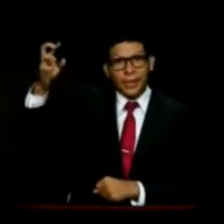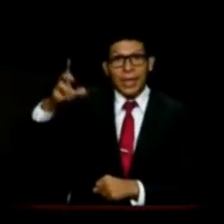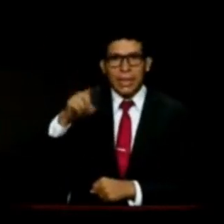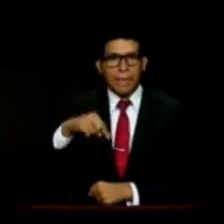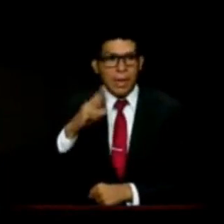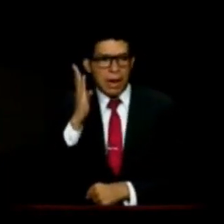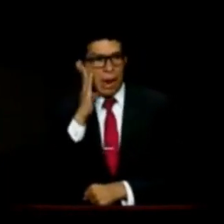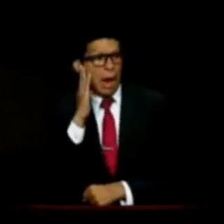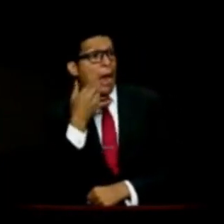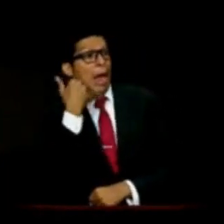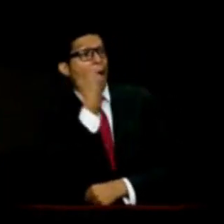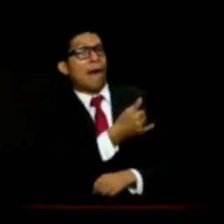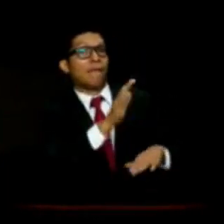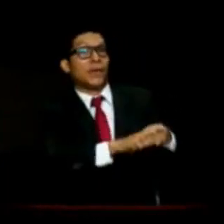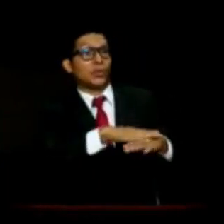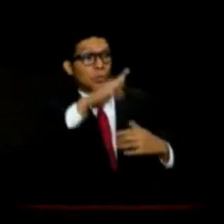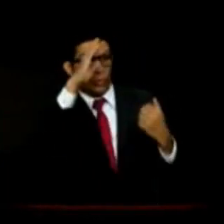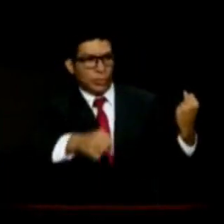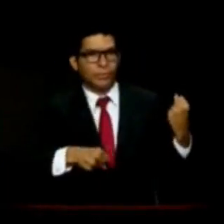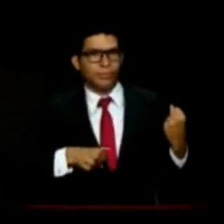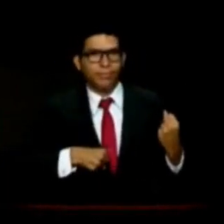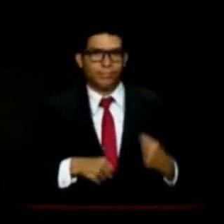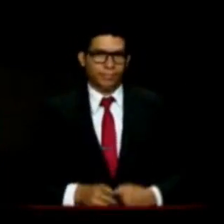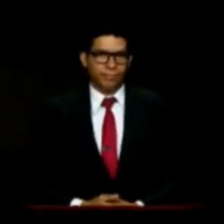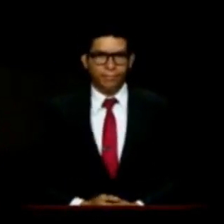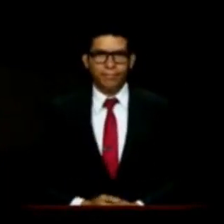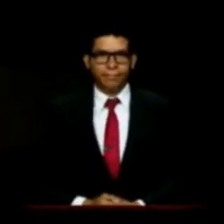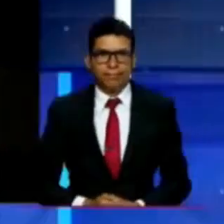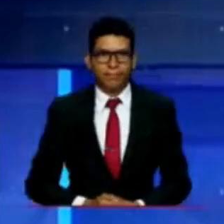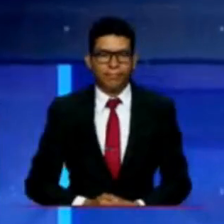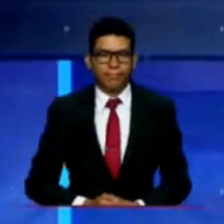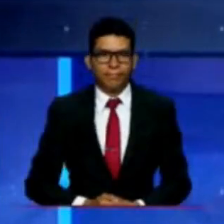para alertar la presencia del ejército.